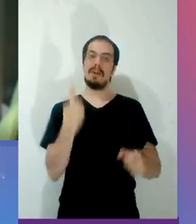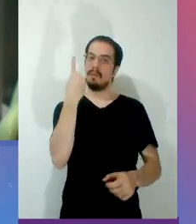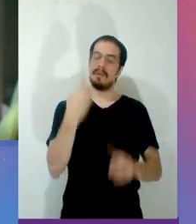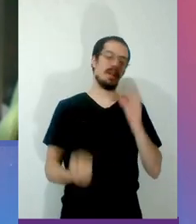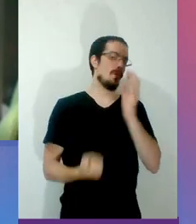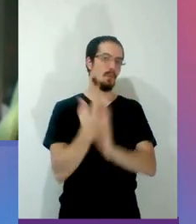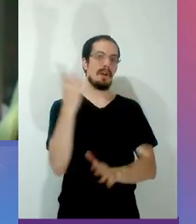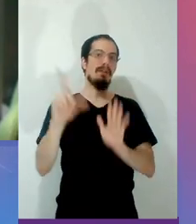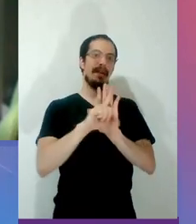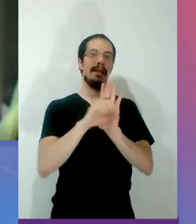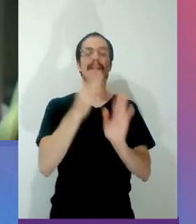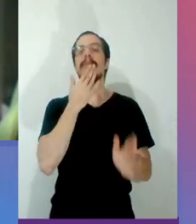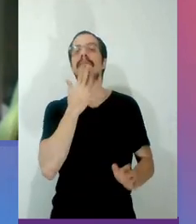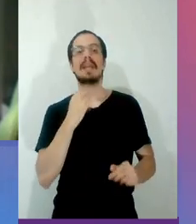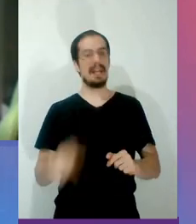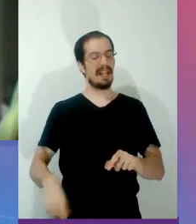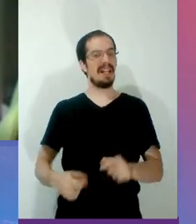que